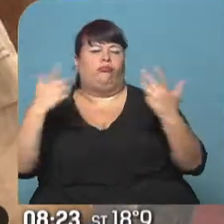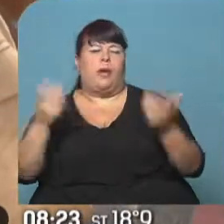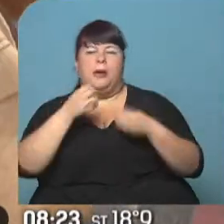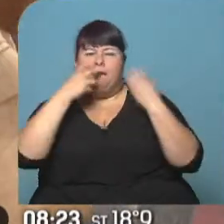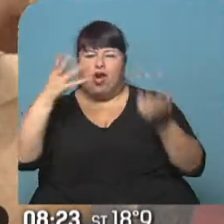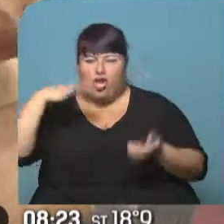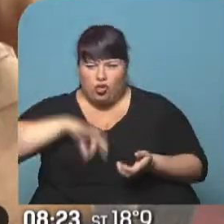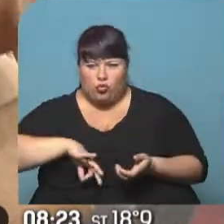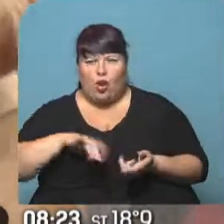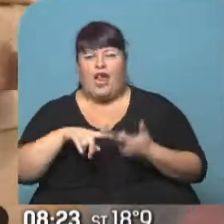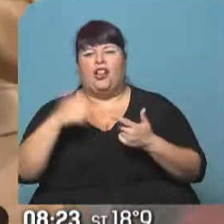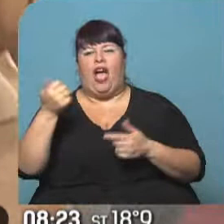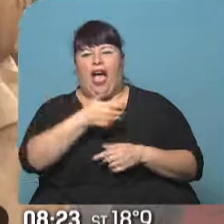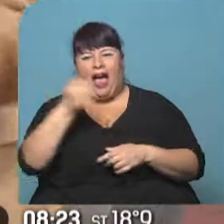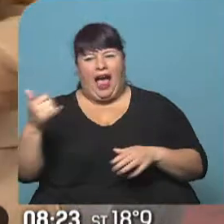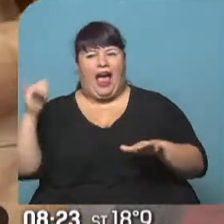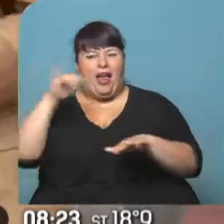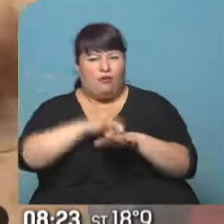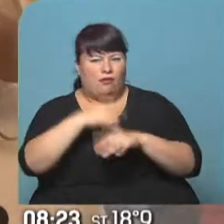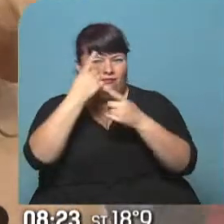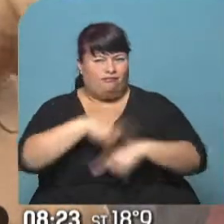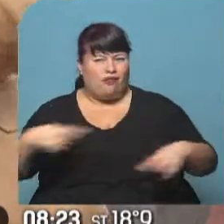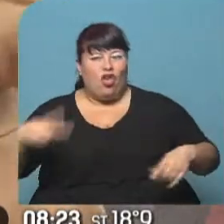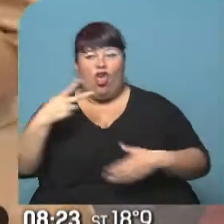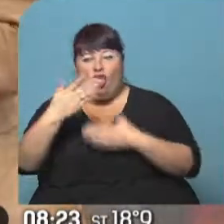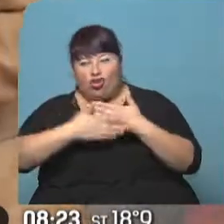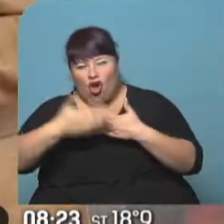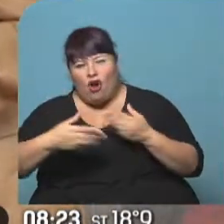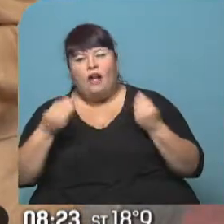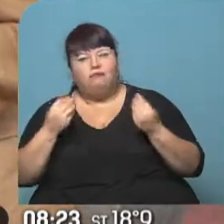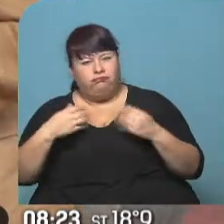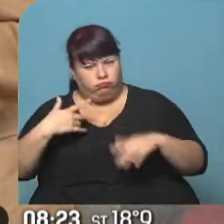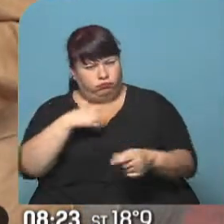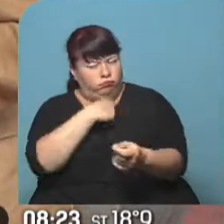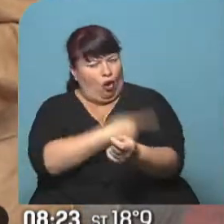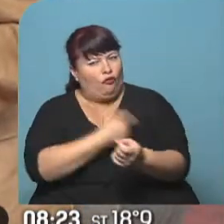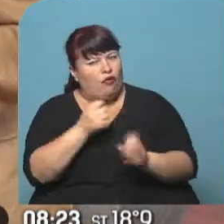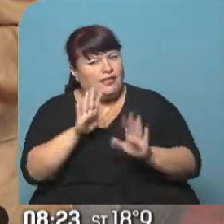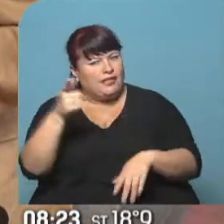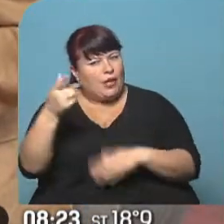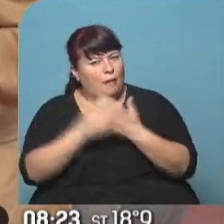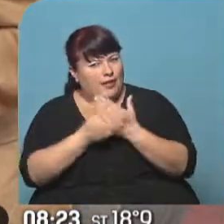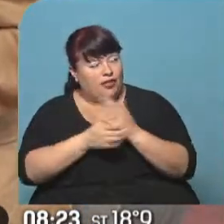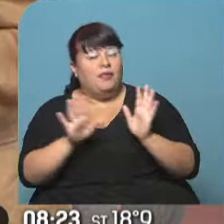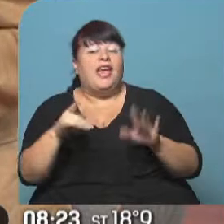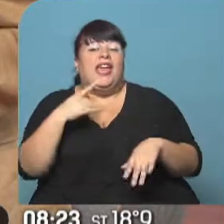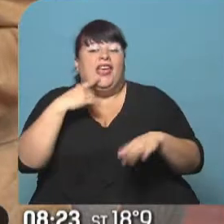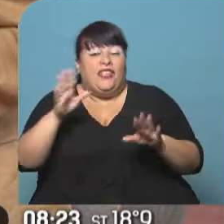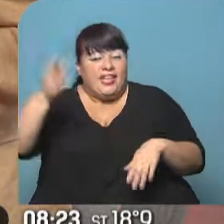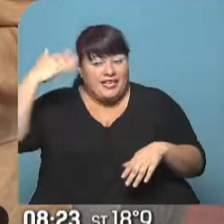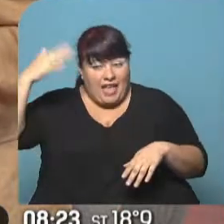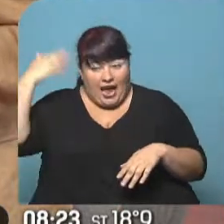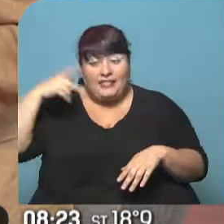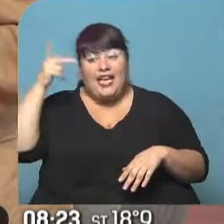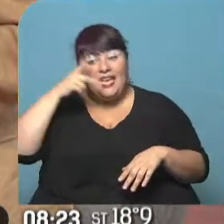mejoras salariales, aerolíneas, aeropuertos, y son dos hojas. ¿Qué concentración de poder tenía el ministro? Bueno, dicen que en su momento